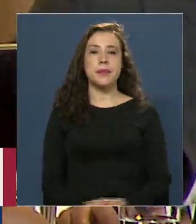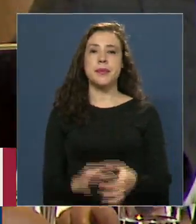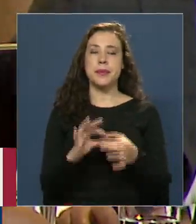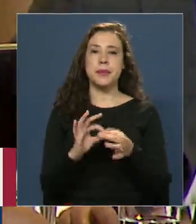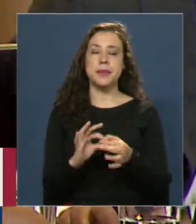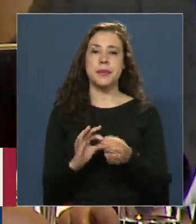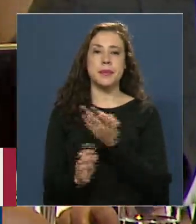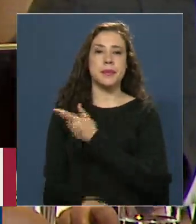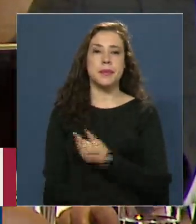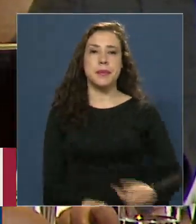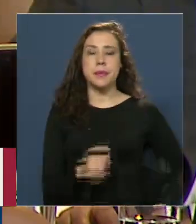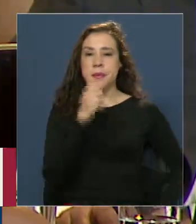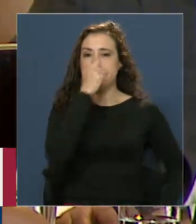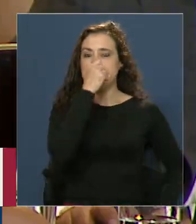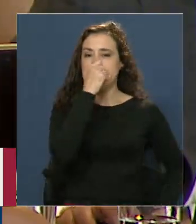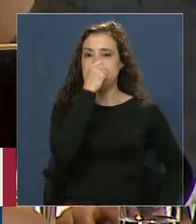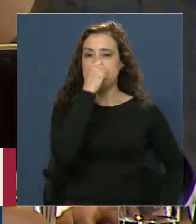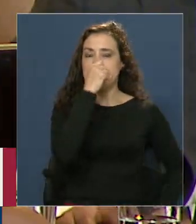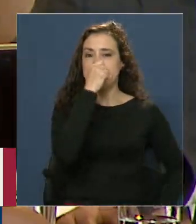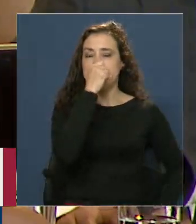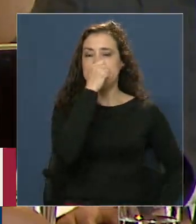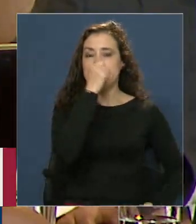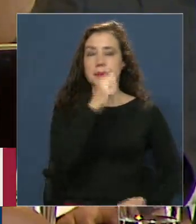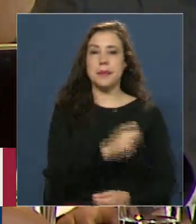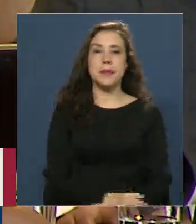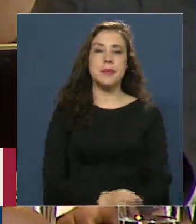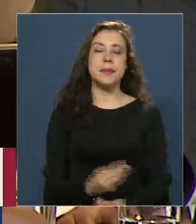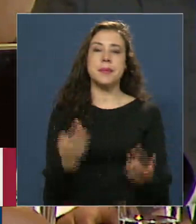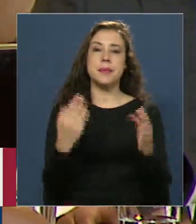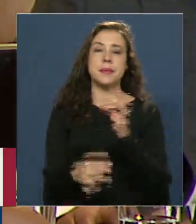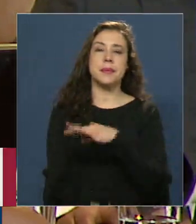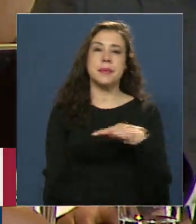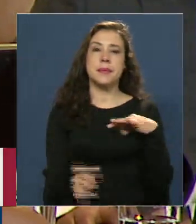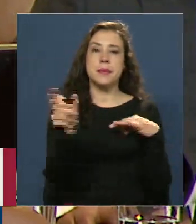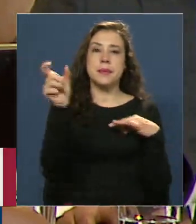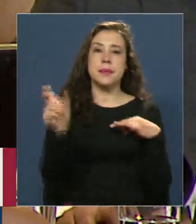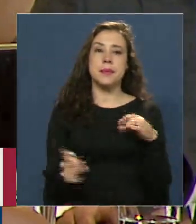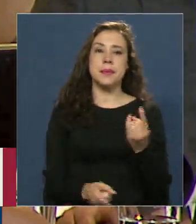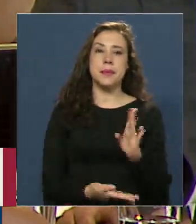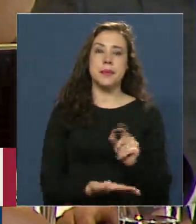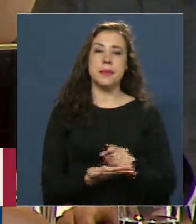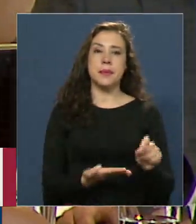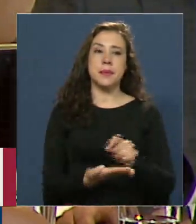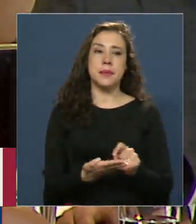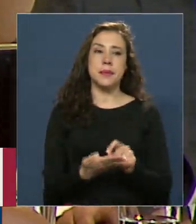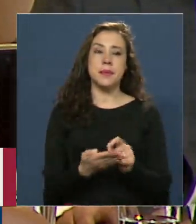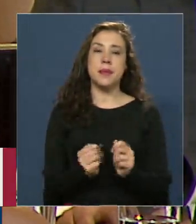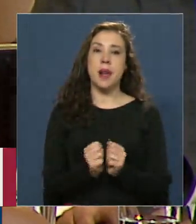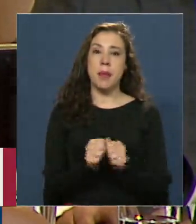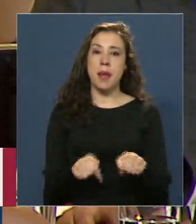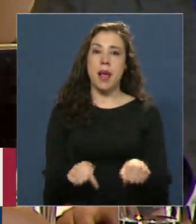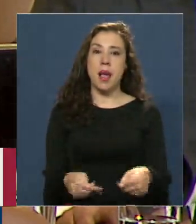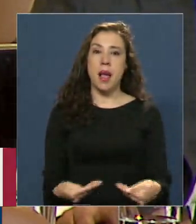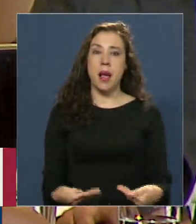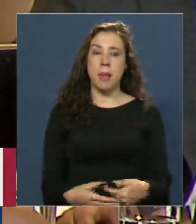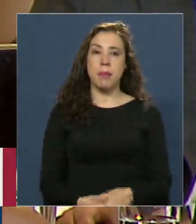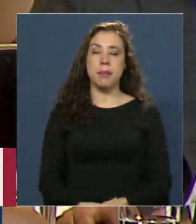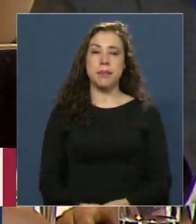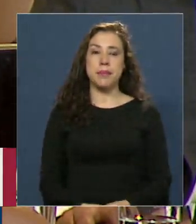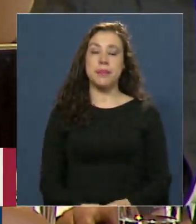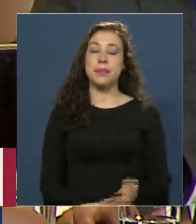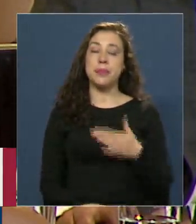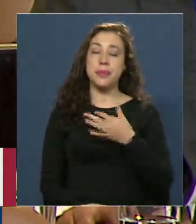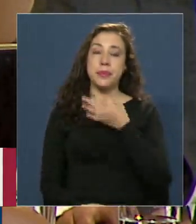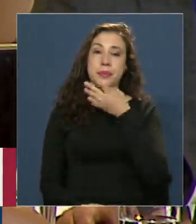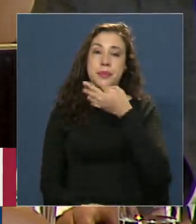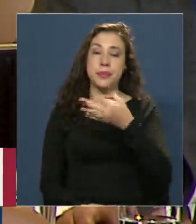Gracias, presidente. Por su intermedio, saludar al ministro y a los subsecretarios que nos acompañan hoy. Y comentar